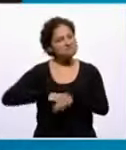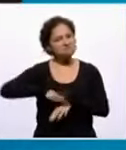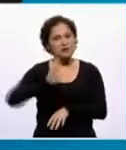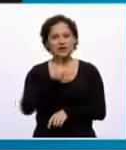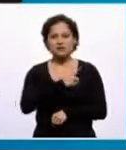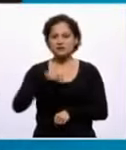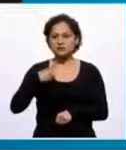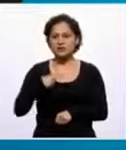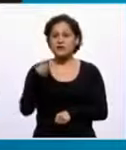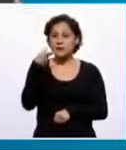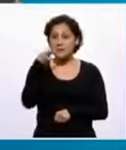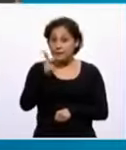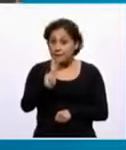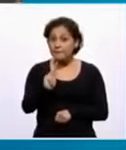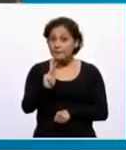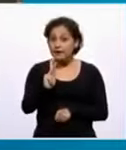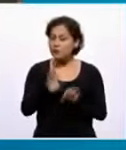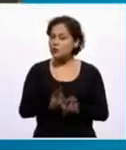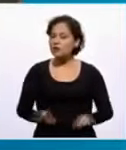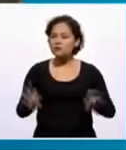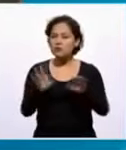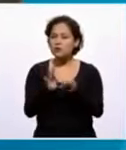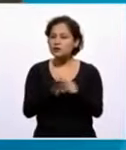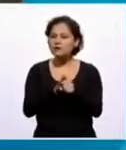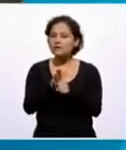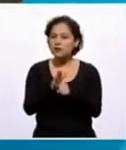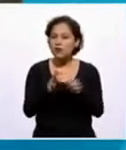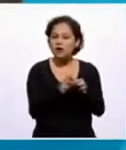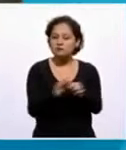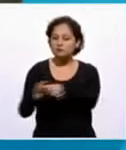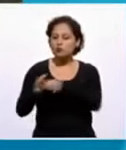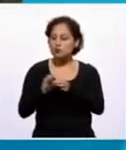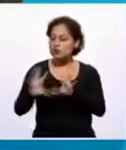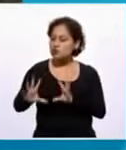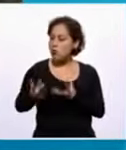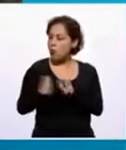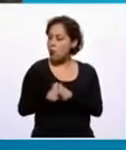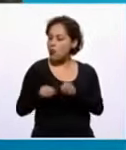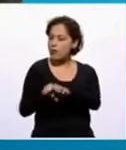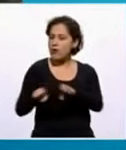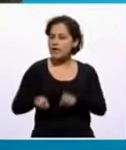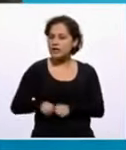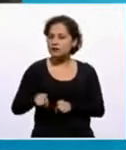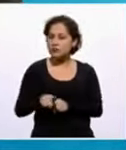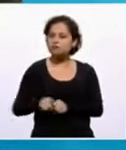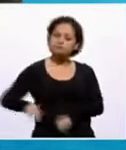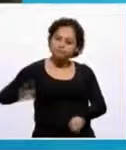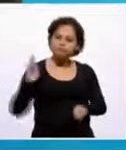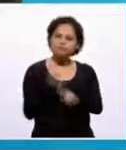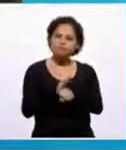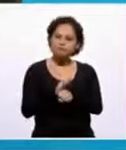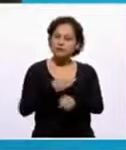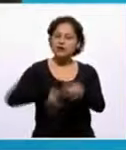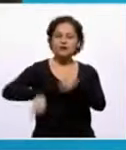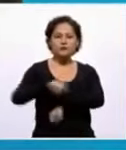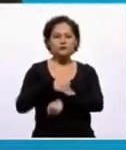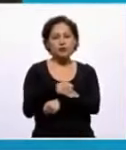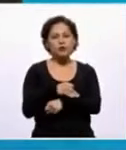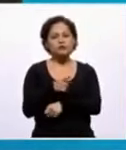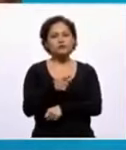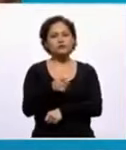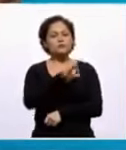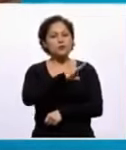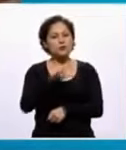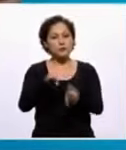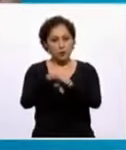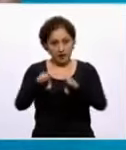clave está en jugar unidos. Atacar todos y defender todos. Porque para ganar hay que jugar en equipo. Y